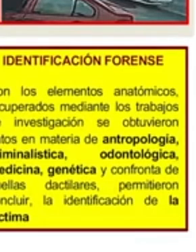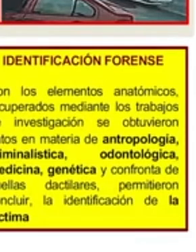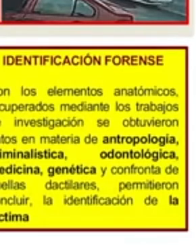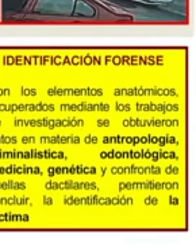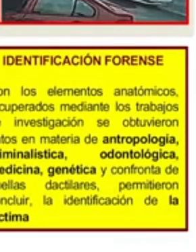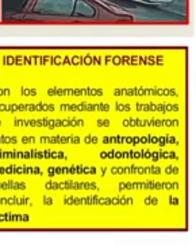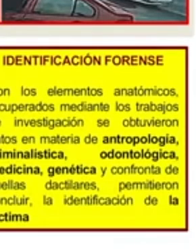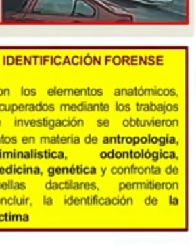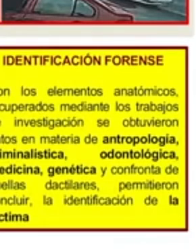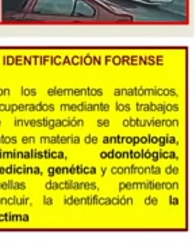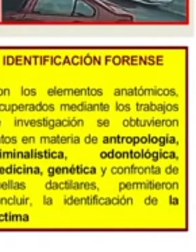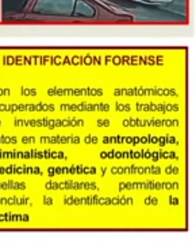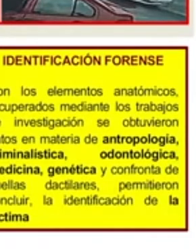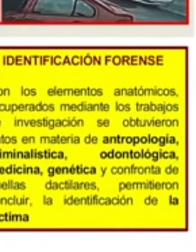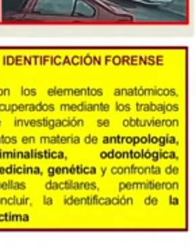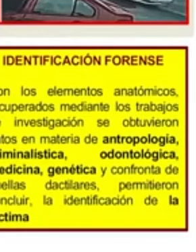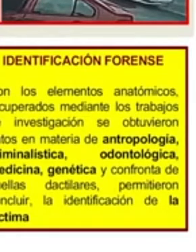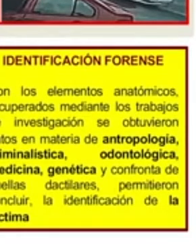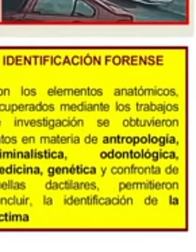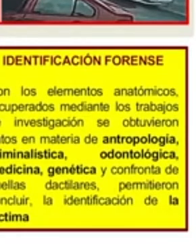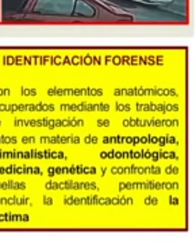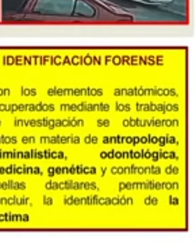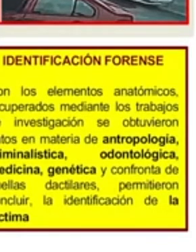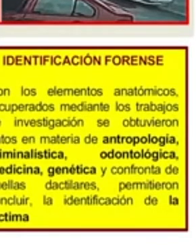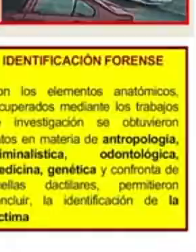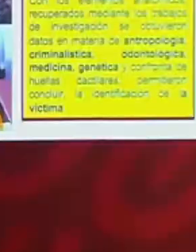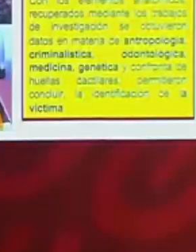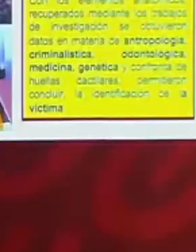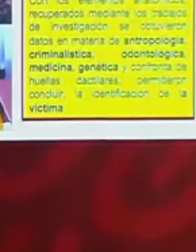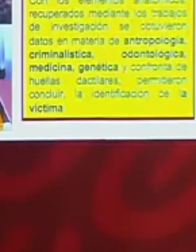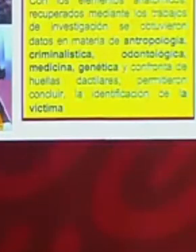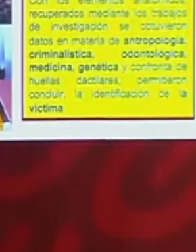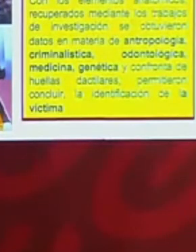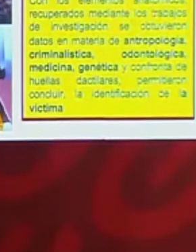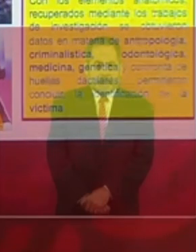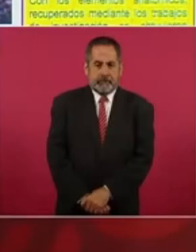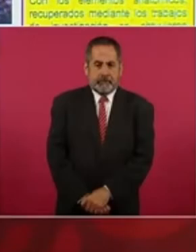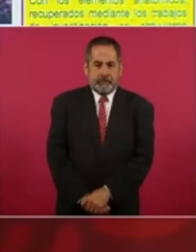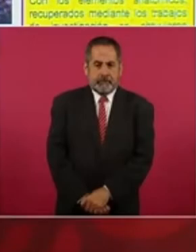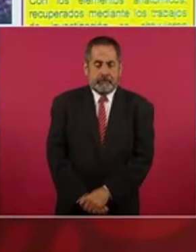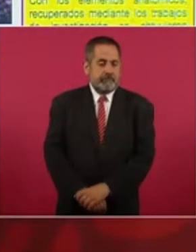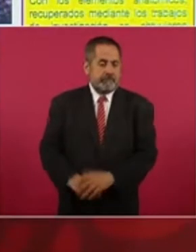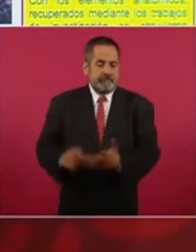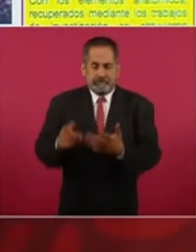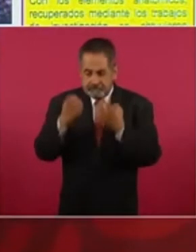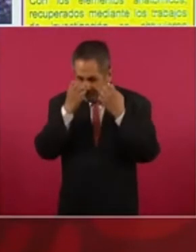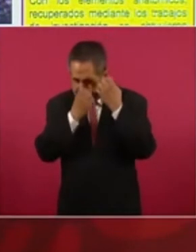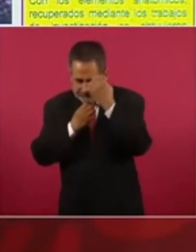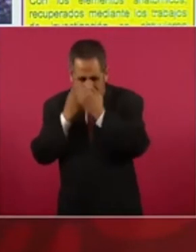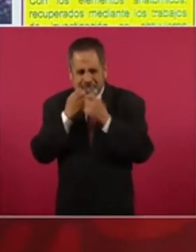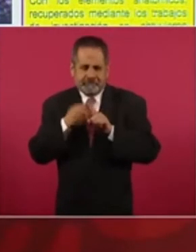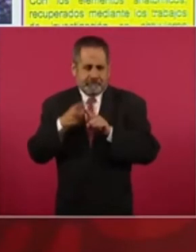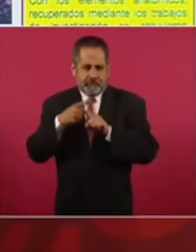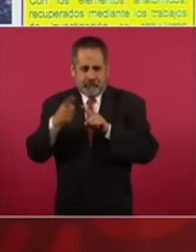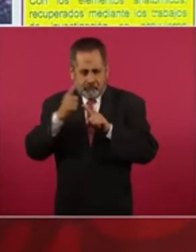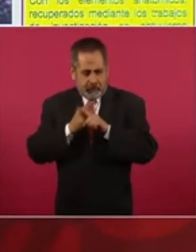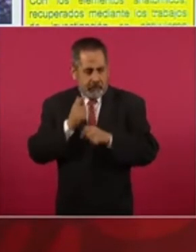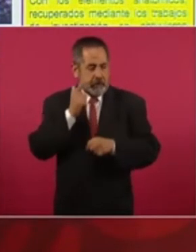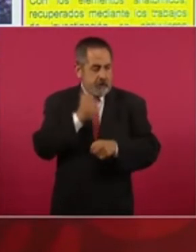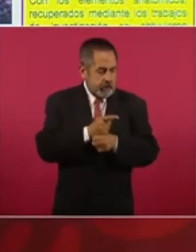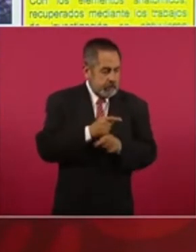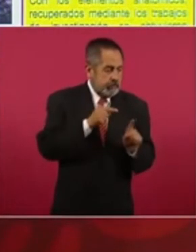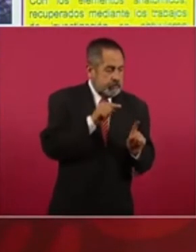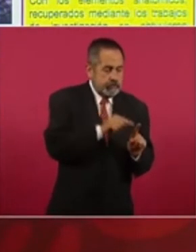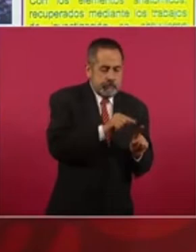permiten concluir que los restos que fueron encontrados en diferentes lugares